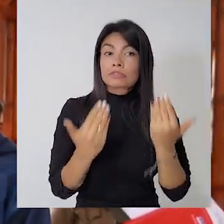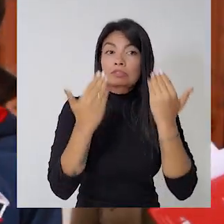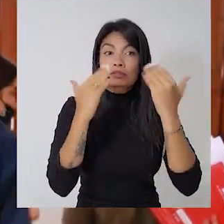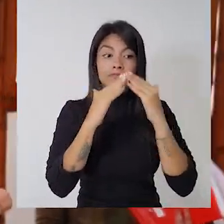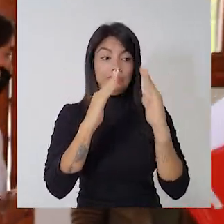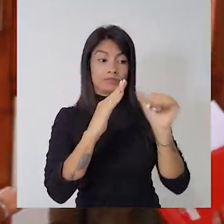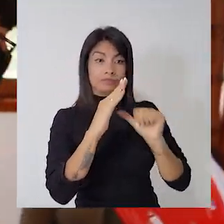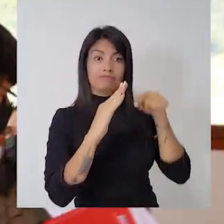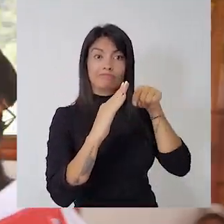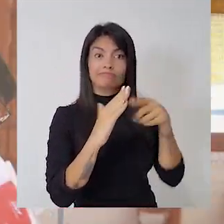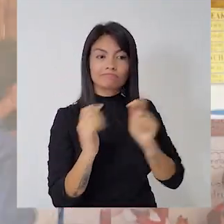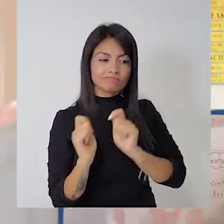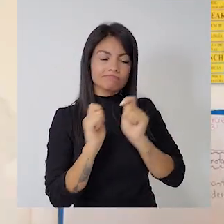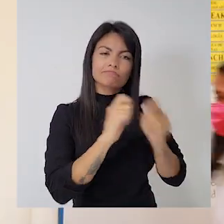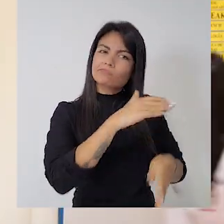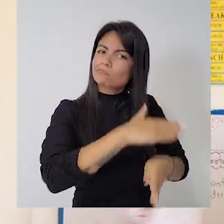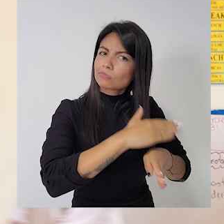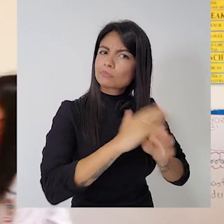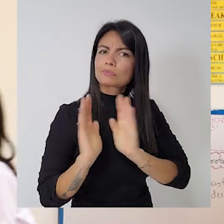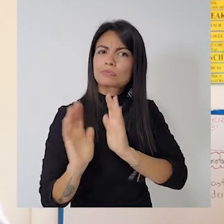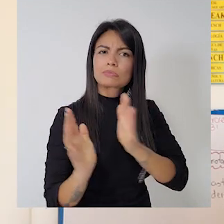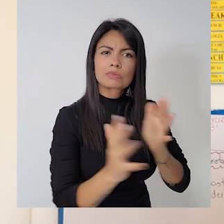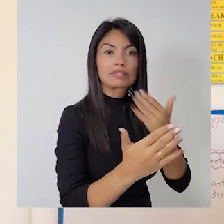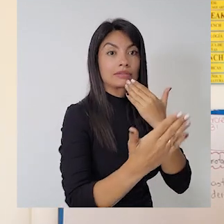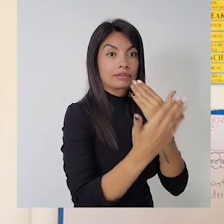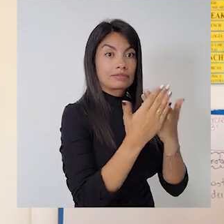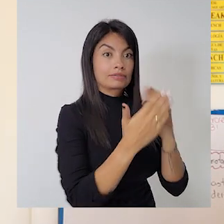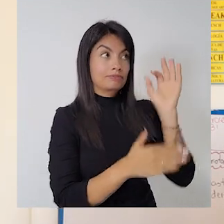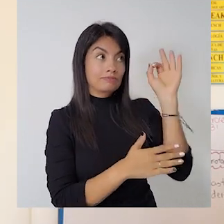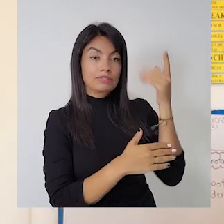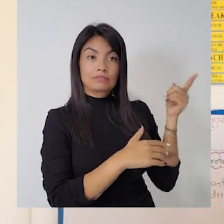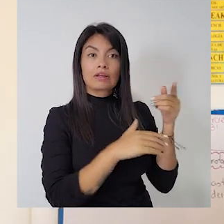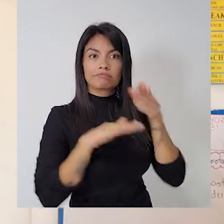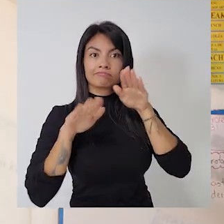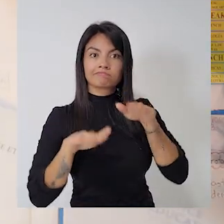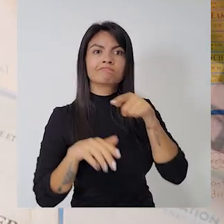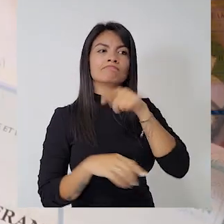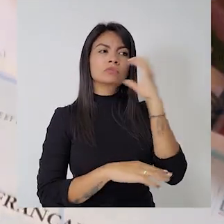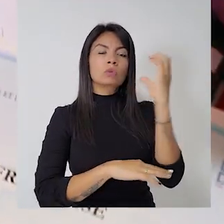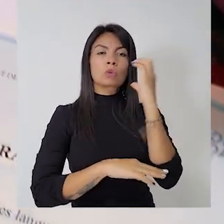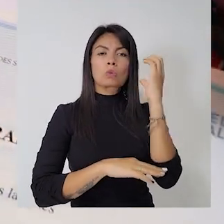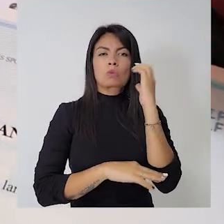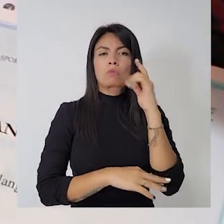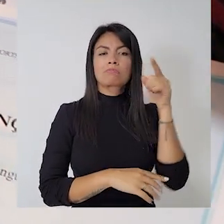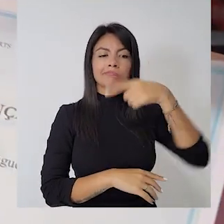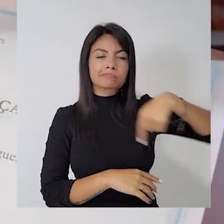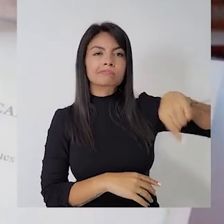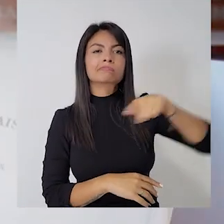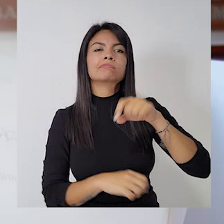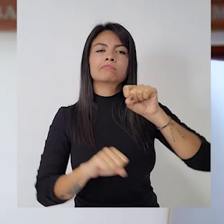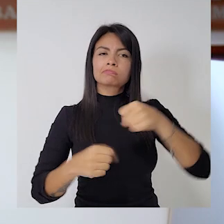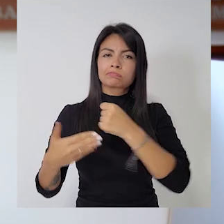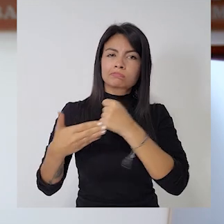marca es un privilegio que hemos tenido gracias al apoyo de la Embajada de Francia en Colombia, quienes son ellos también, que nos han